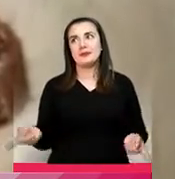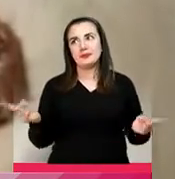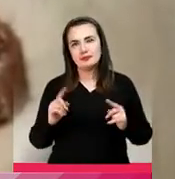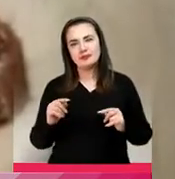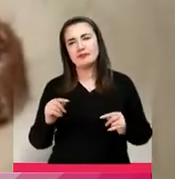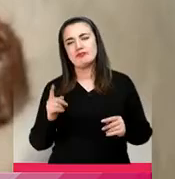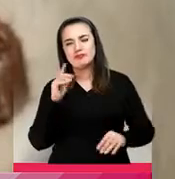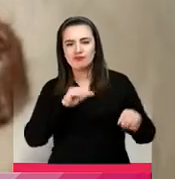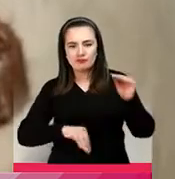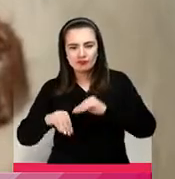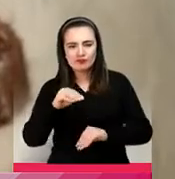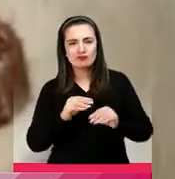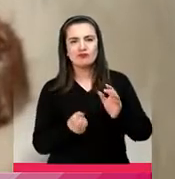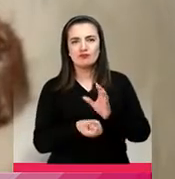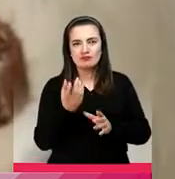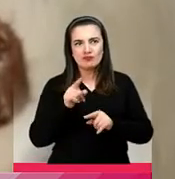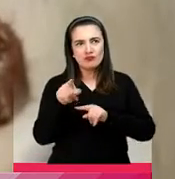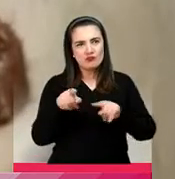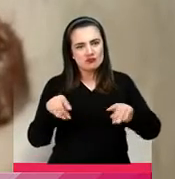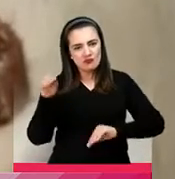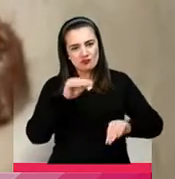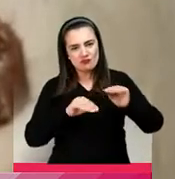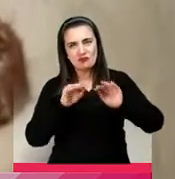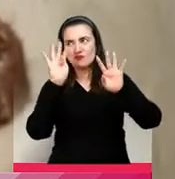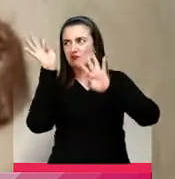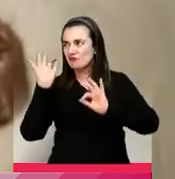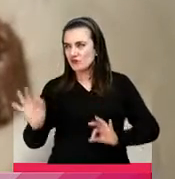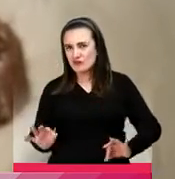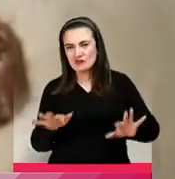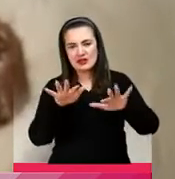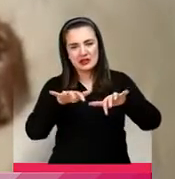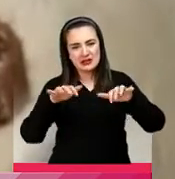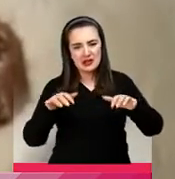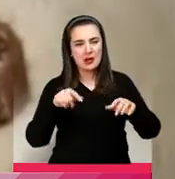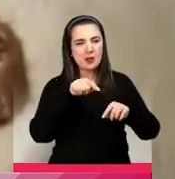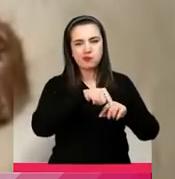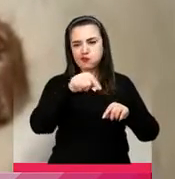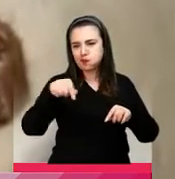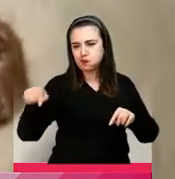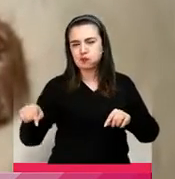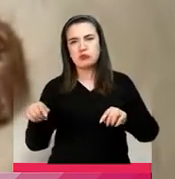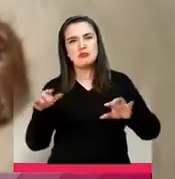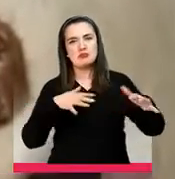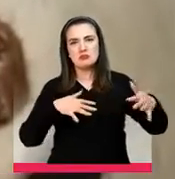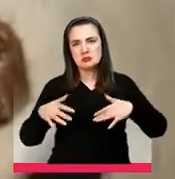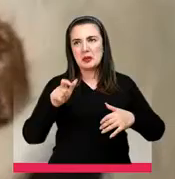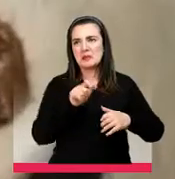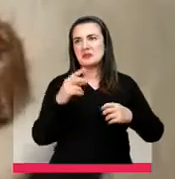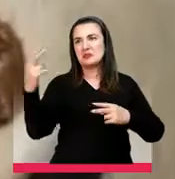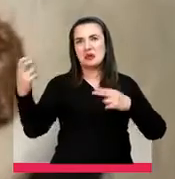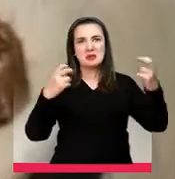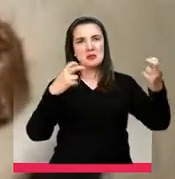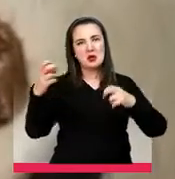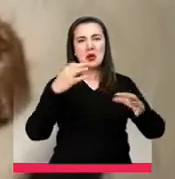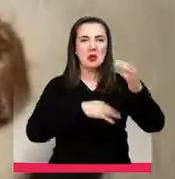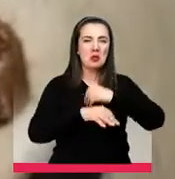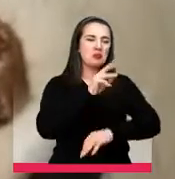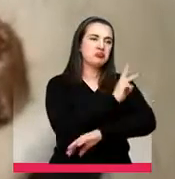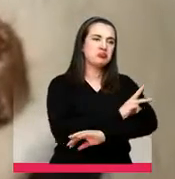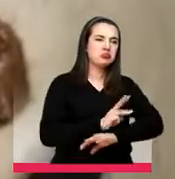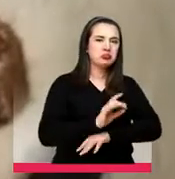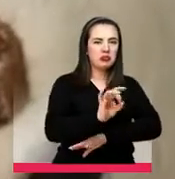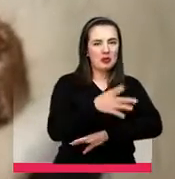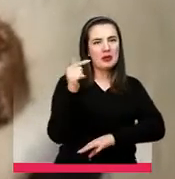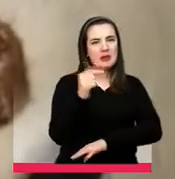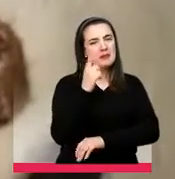creación al interior de los teatros estamos generando piezas que pueden disfrutar desde dar te sentás apuntó com.co con artistas de